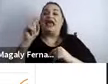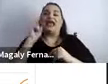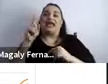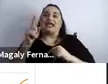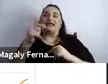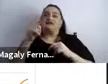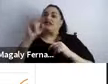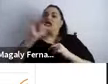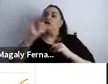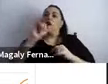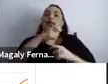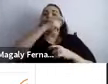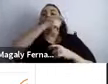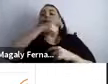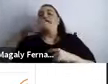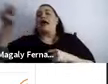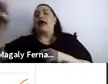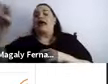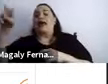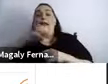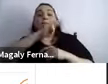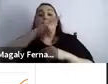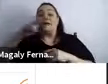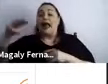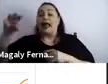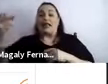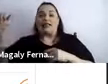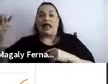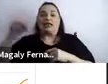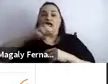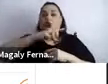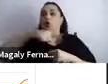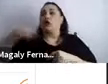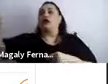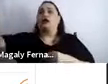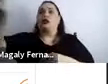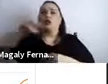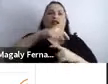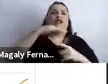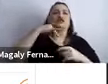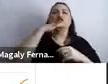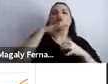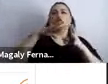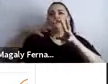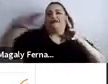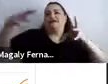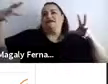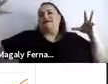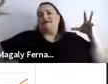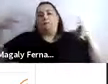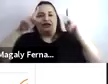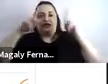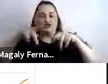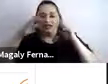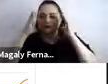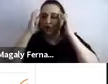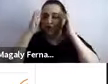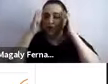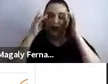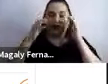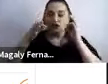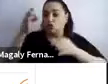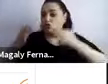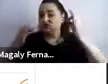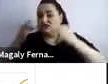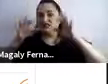vuelta. Y tenemos que tenerlo como salubristas y como personas preocupadas por el bienestar y la justicia global muy, muy